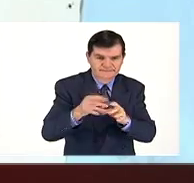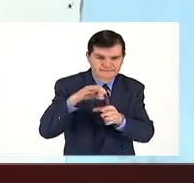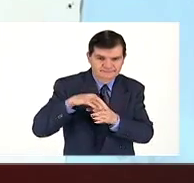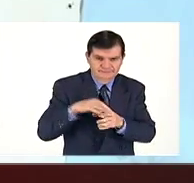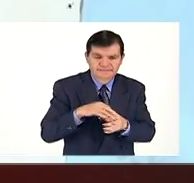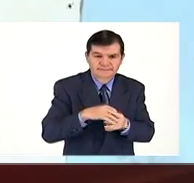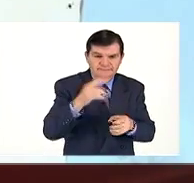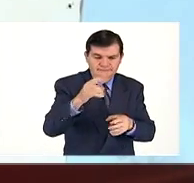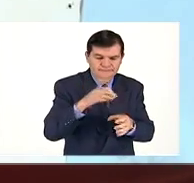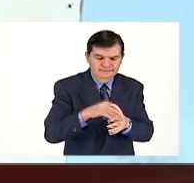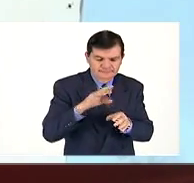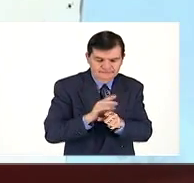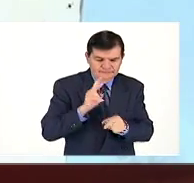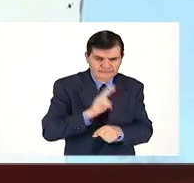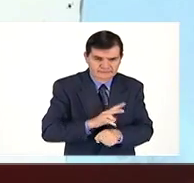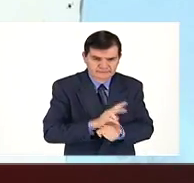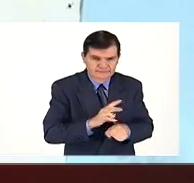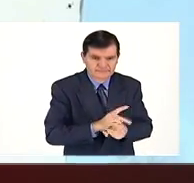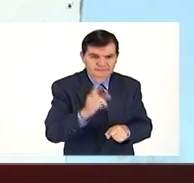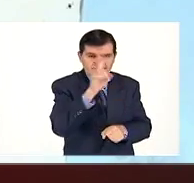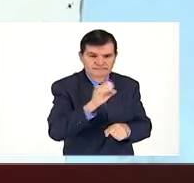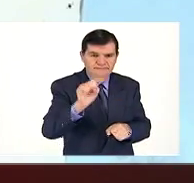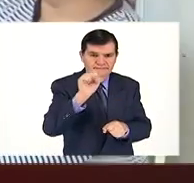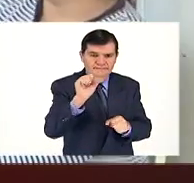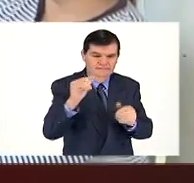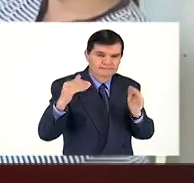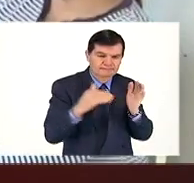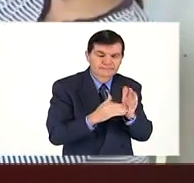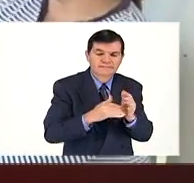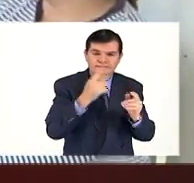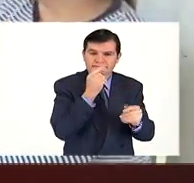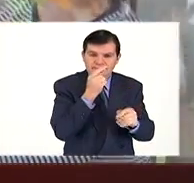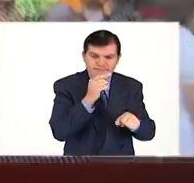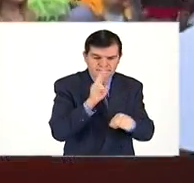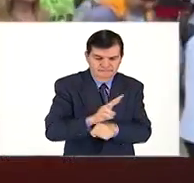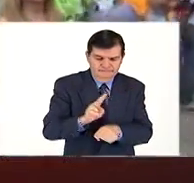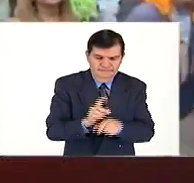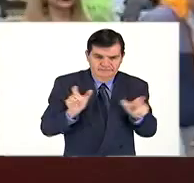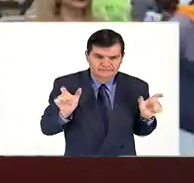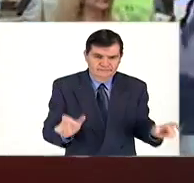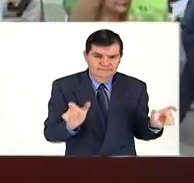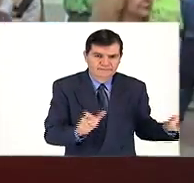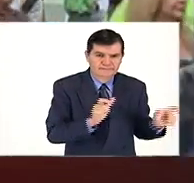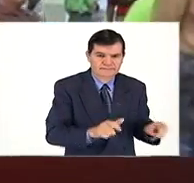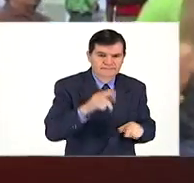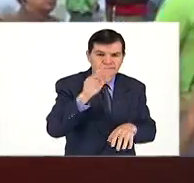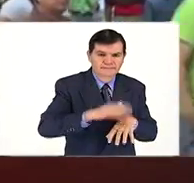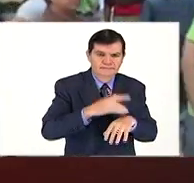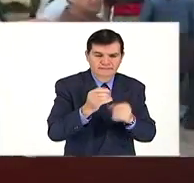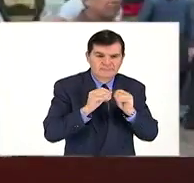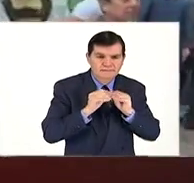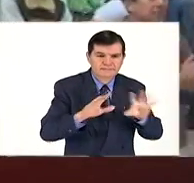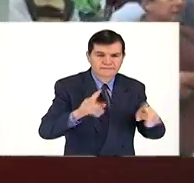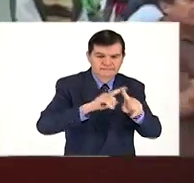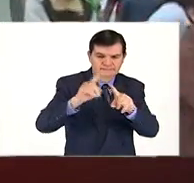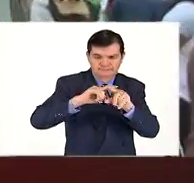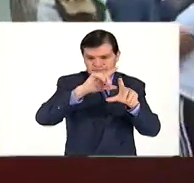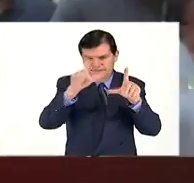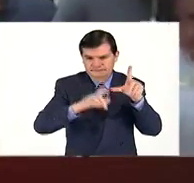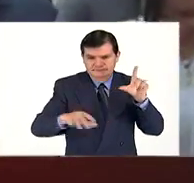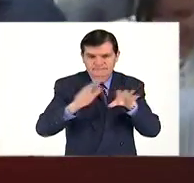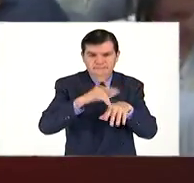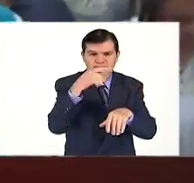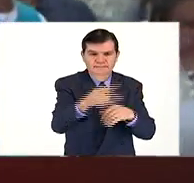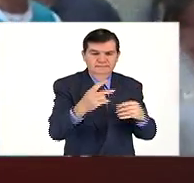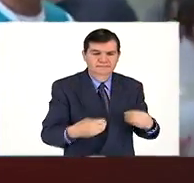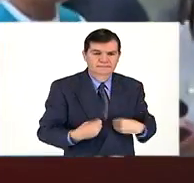Los electores fueron resguardados por más de 160.000 efectivos de la Fuerza Armada Nacional Bolivariana, desplegados en todo el país para